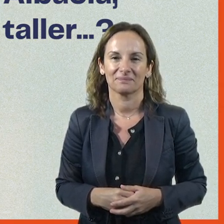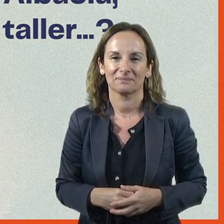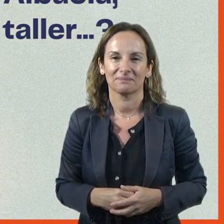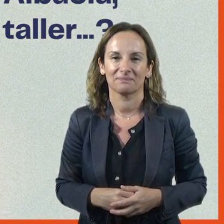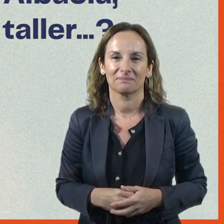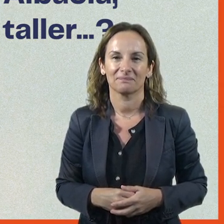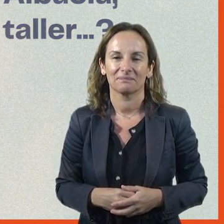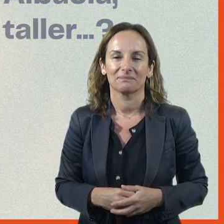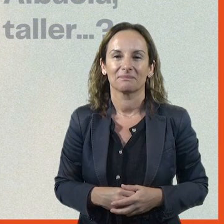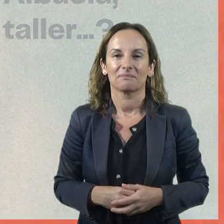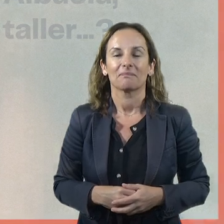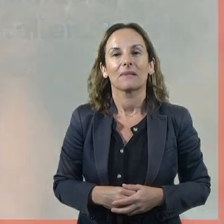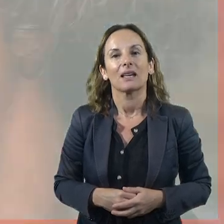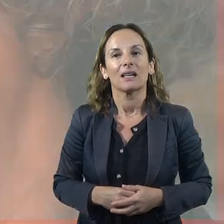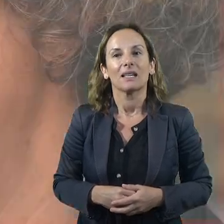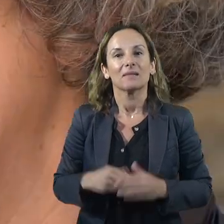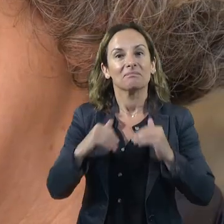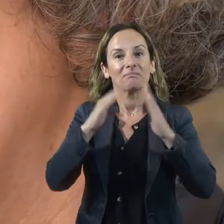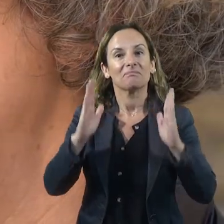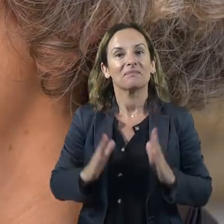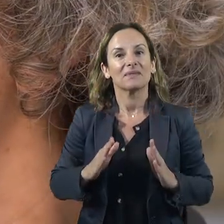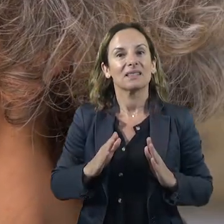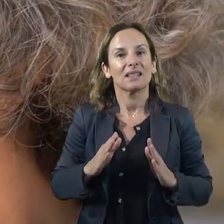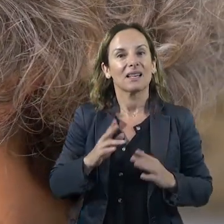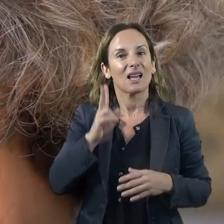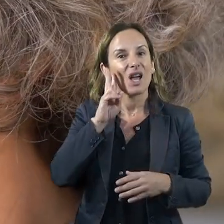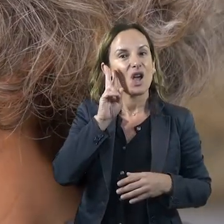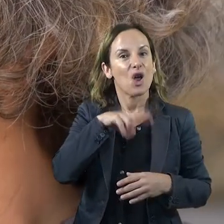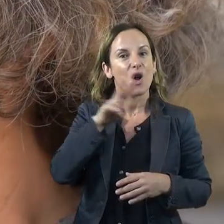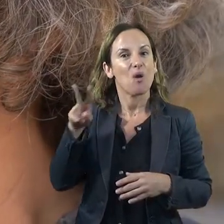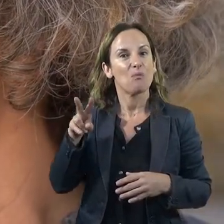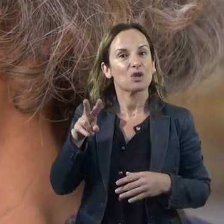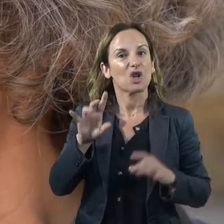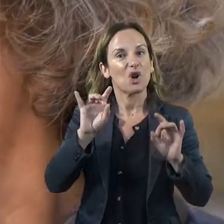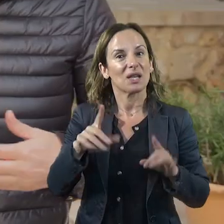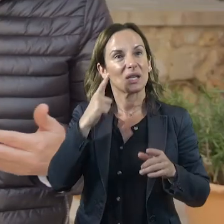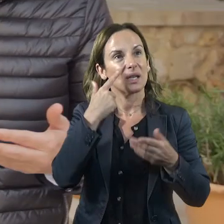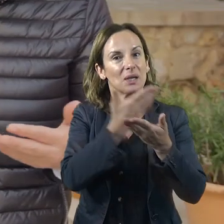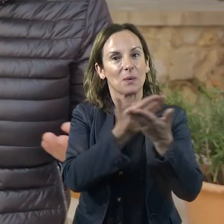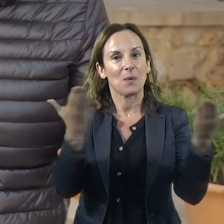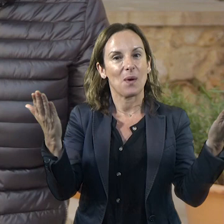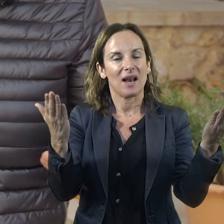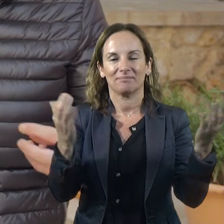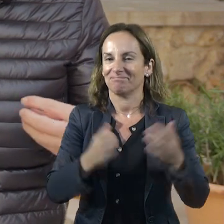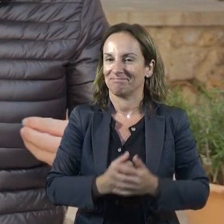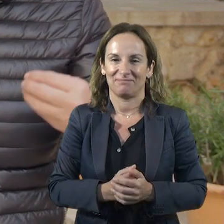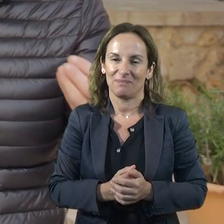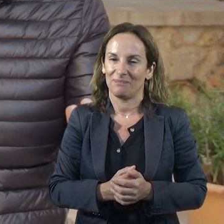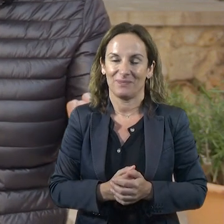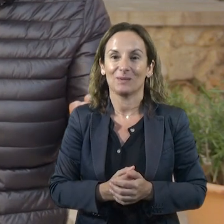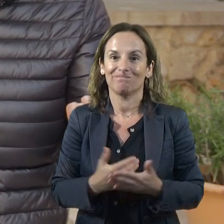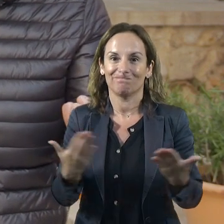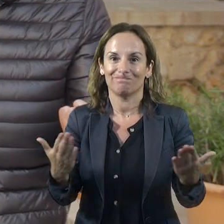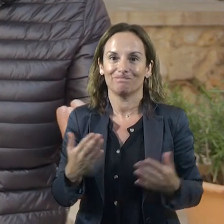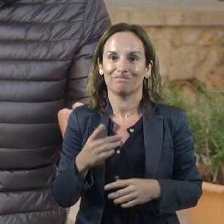No es un museo como lo que se puede entender por museo tradicional o clásico, ¿no? Y en esos marcos, cuando quieres